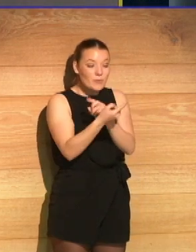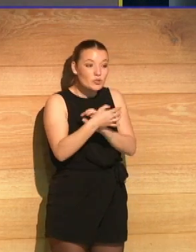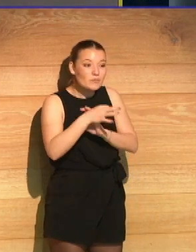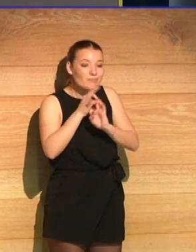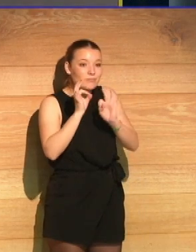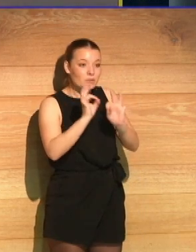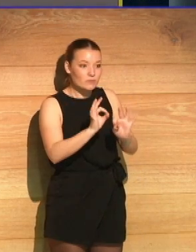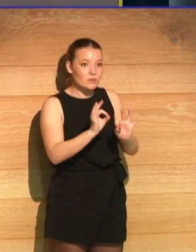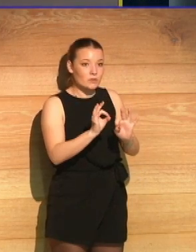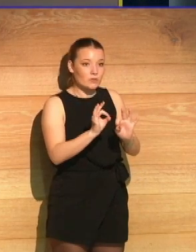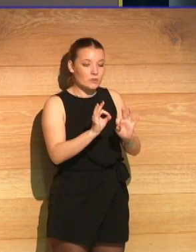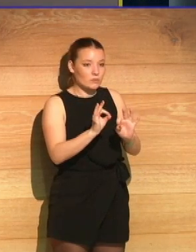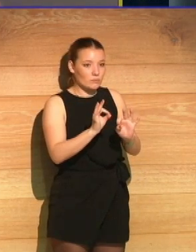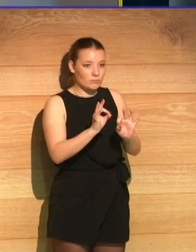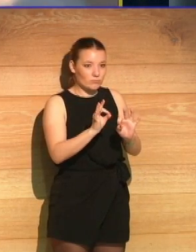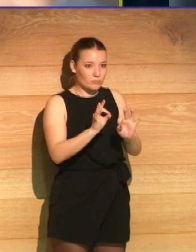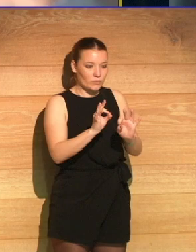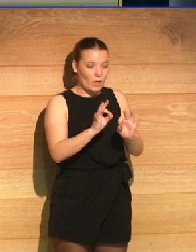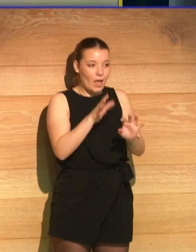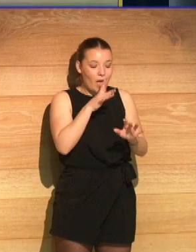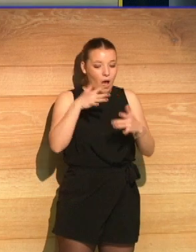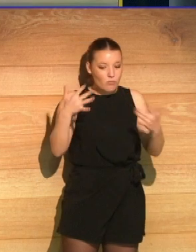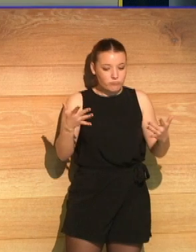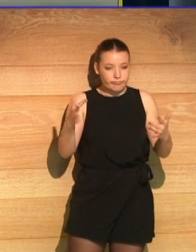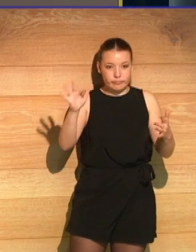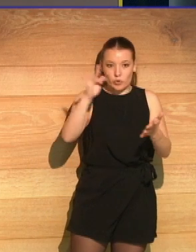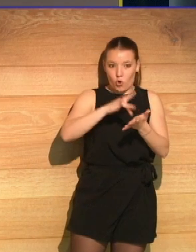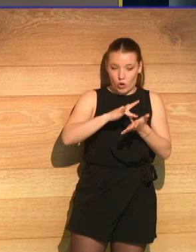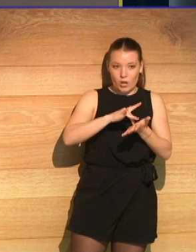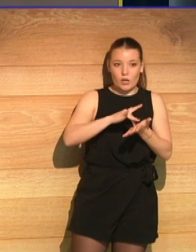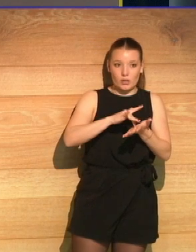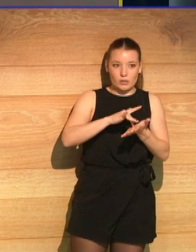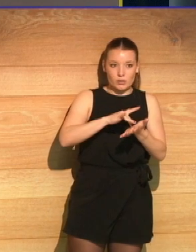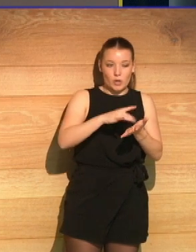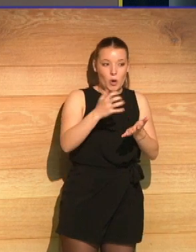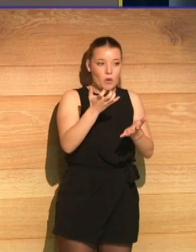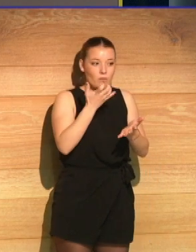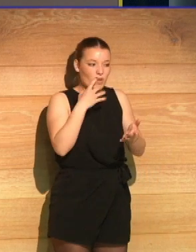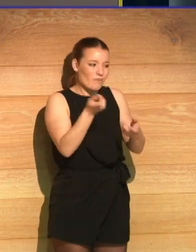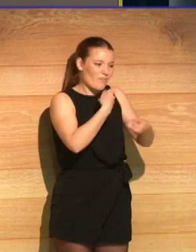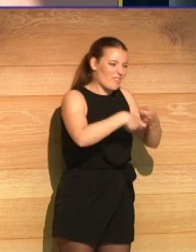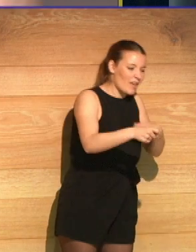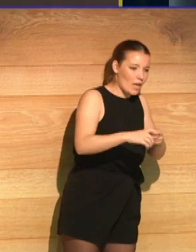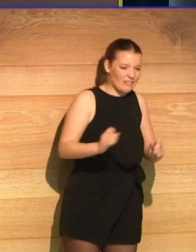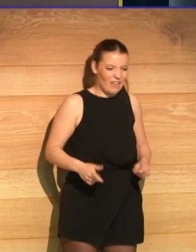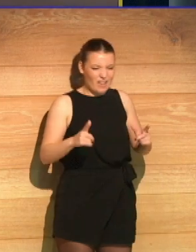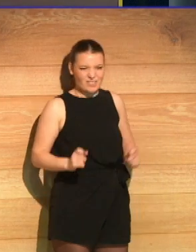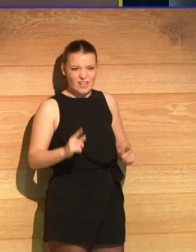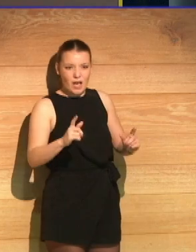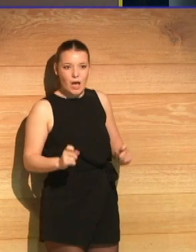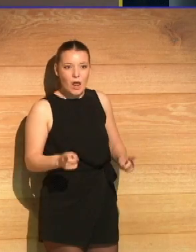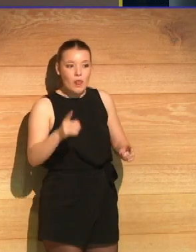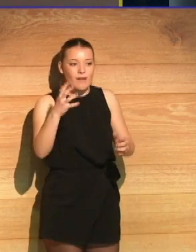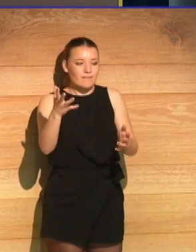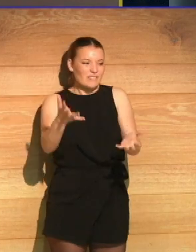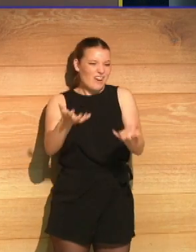que llegan desde nosotros, de nuestro capitalismo, vender, comprar, gastar, ganar,